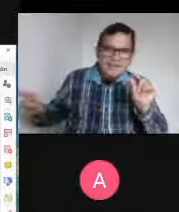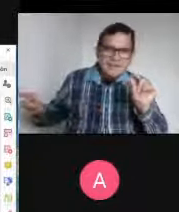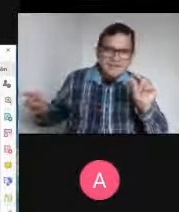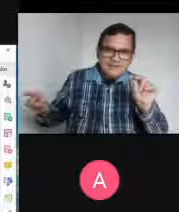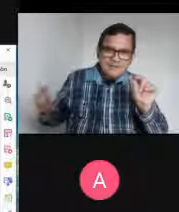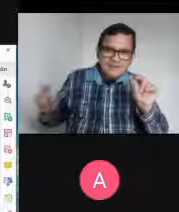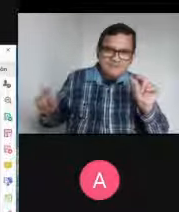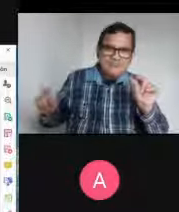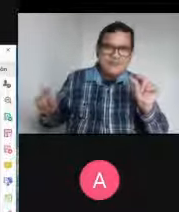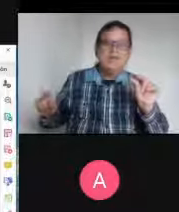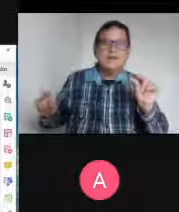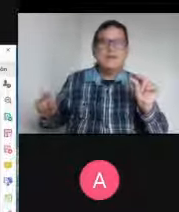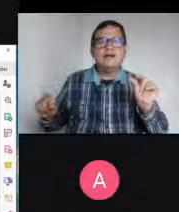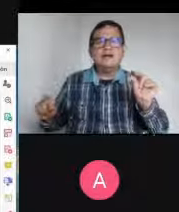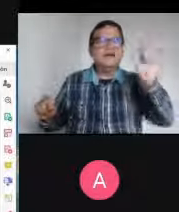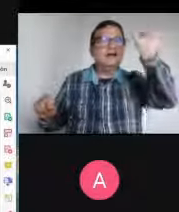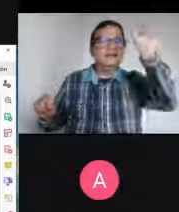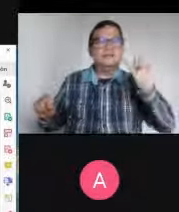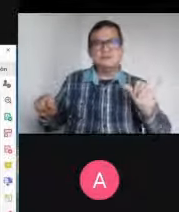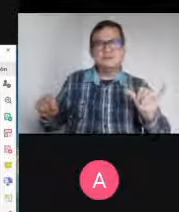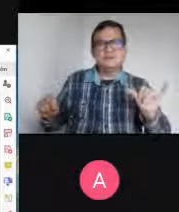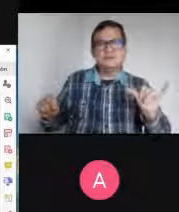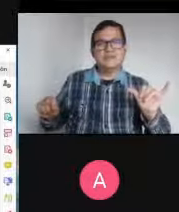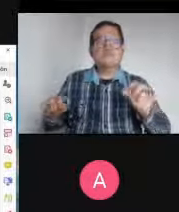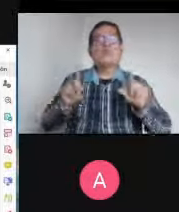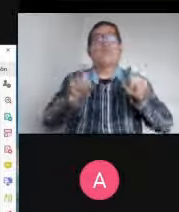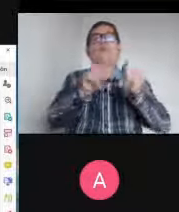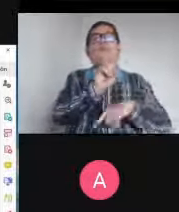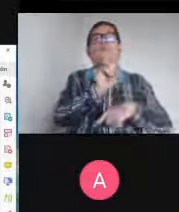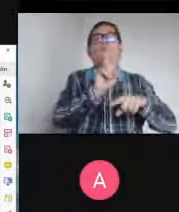estamos cuadrando lo que tiene que ver como tal, con el voltaje.